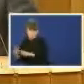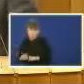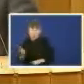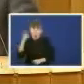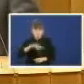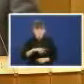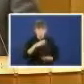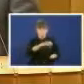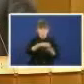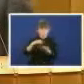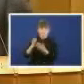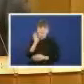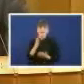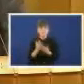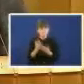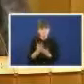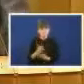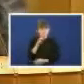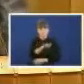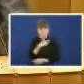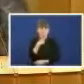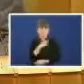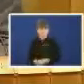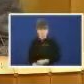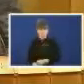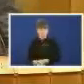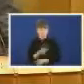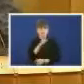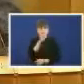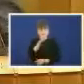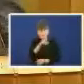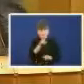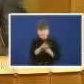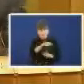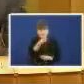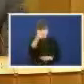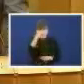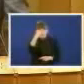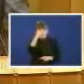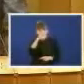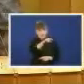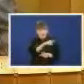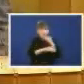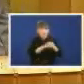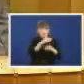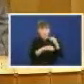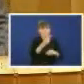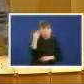facemos a vostede parecelle mal porque é un recordatorio de todas as que non fixeron vostedes.